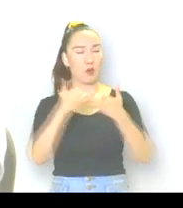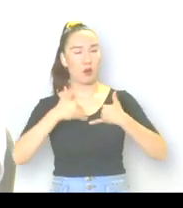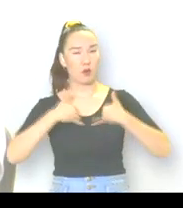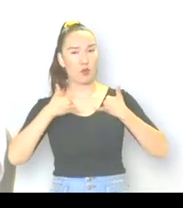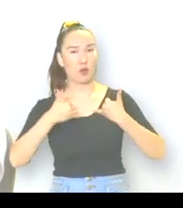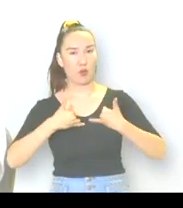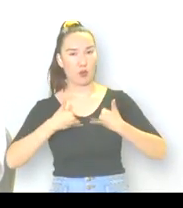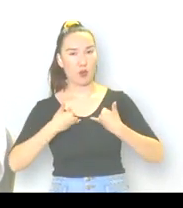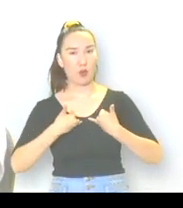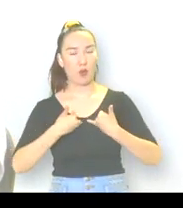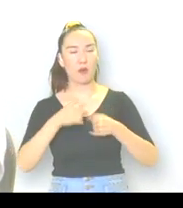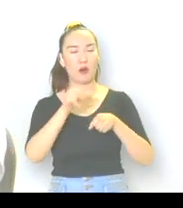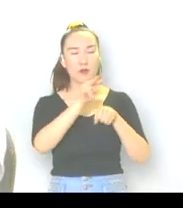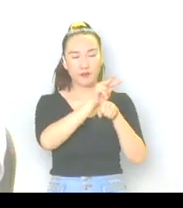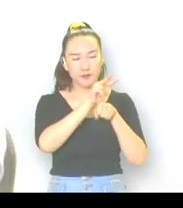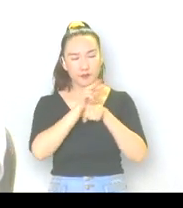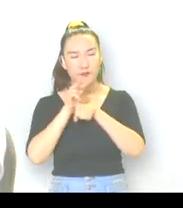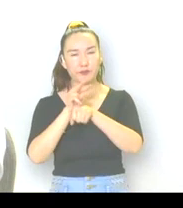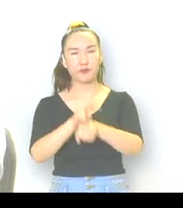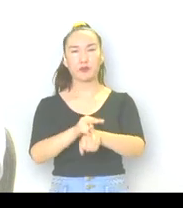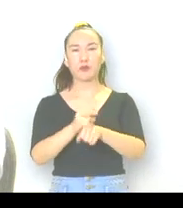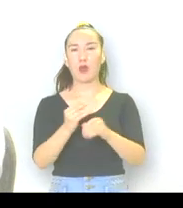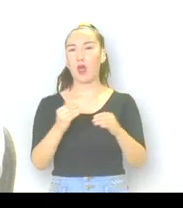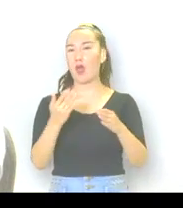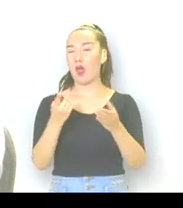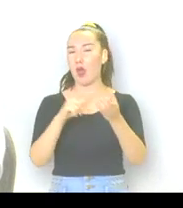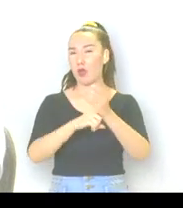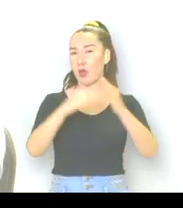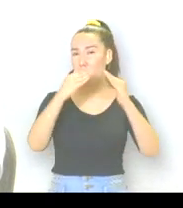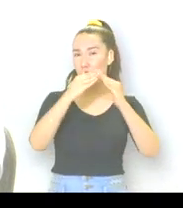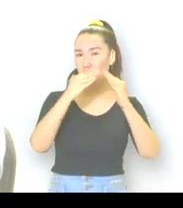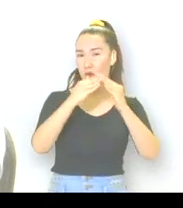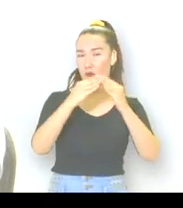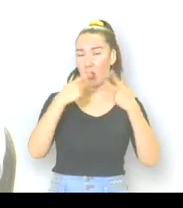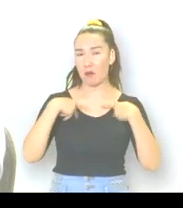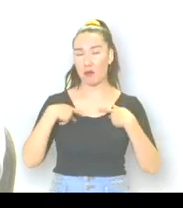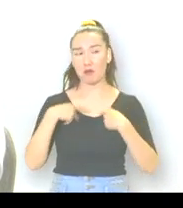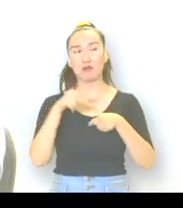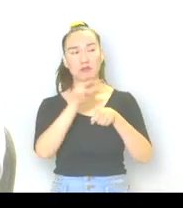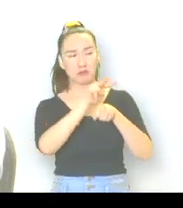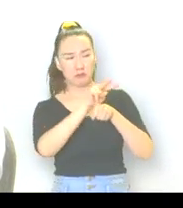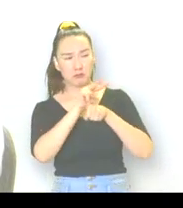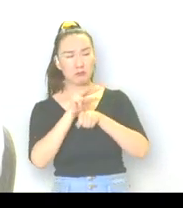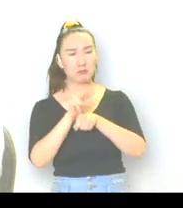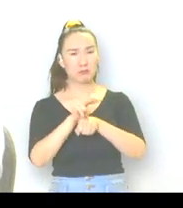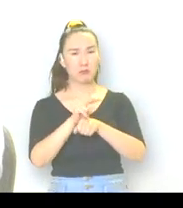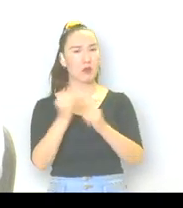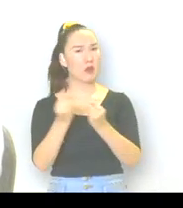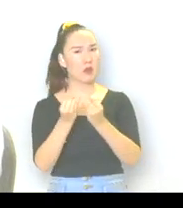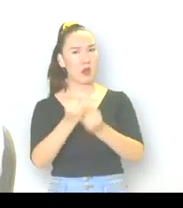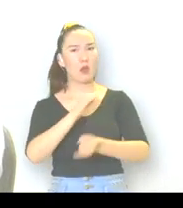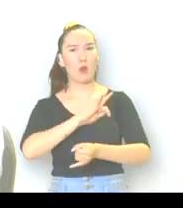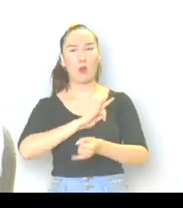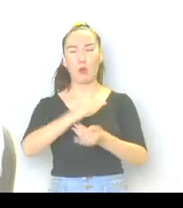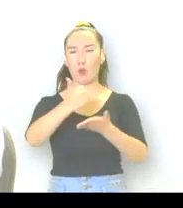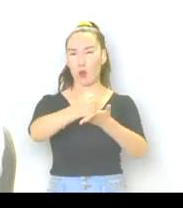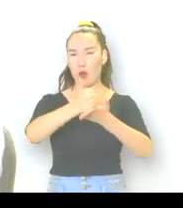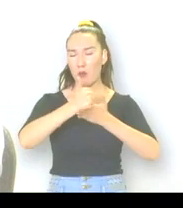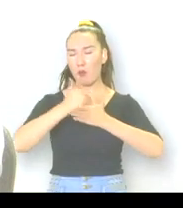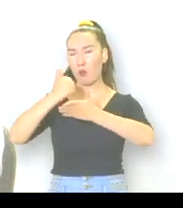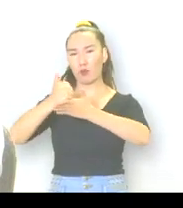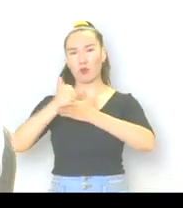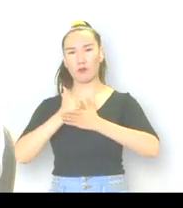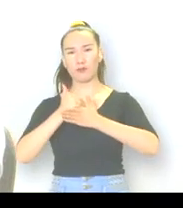ven, también los observan. Hay gente en casa que también los observa y que nos pueden ayudar